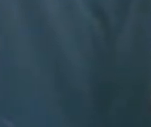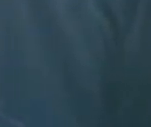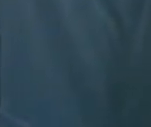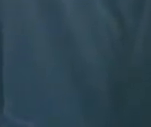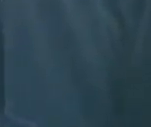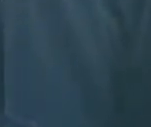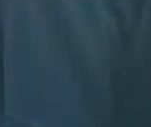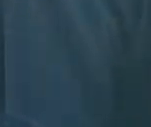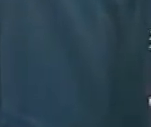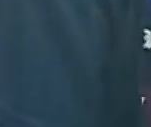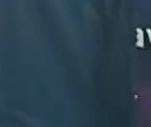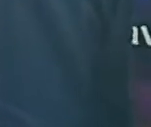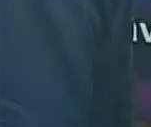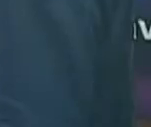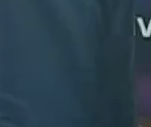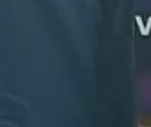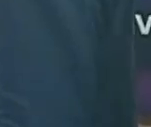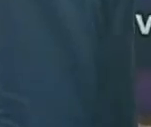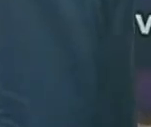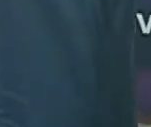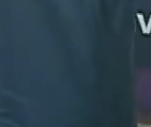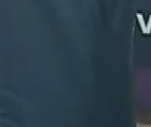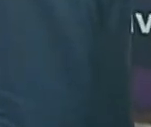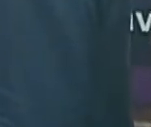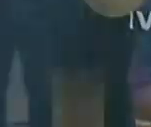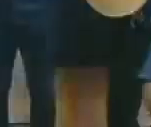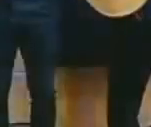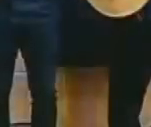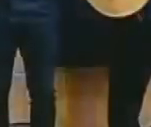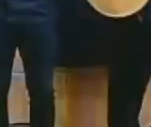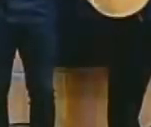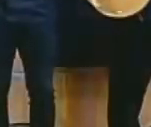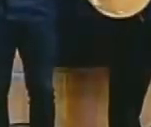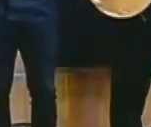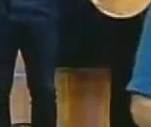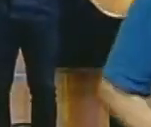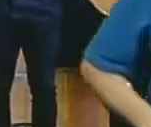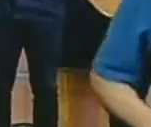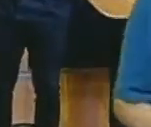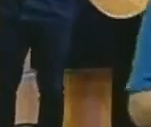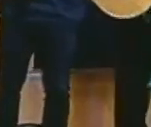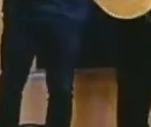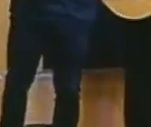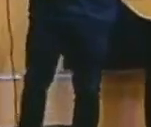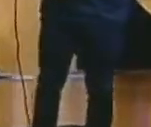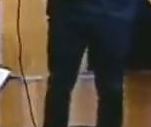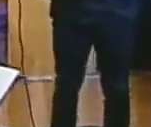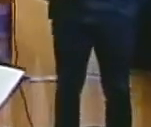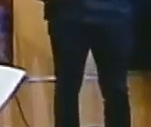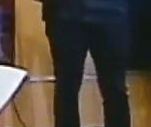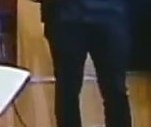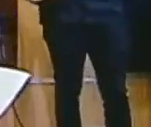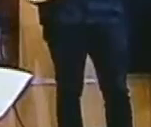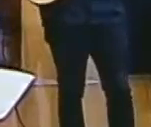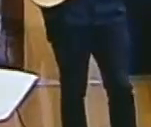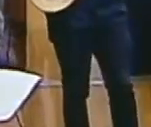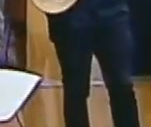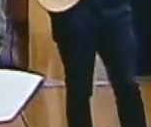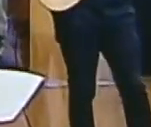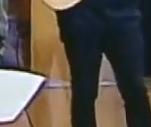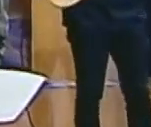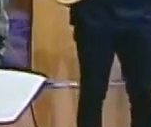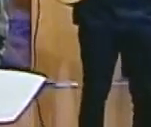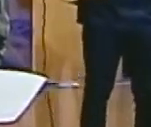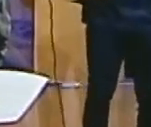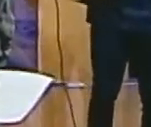Venezuela. Con Sunacrit, garantía digital, inclusión, promoción e innovación